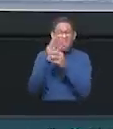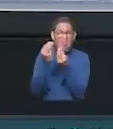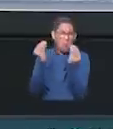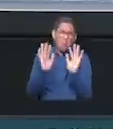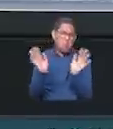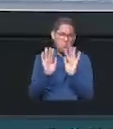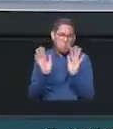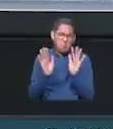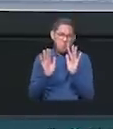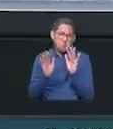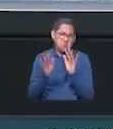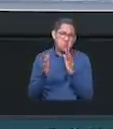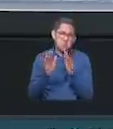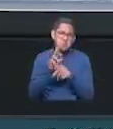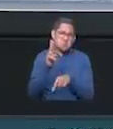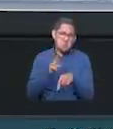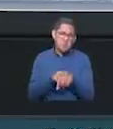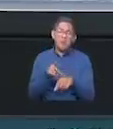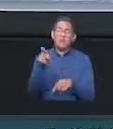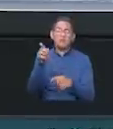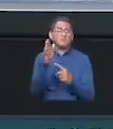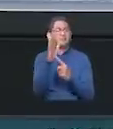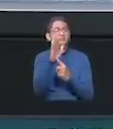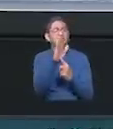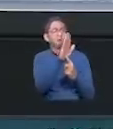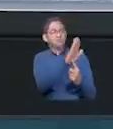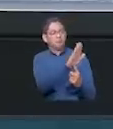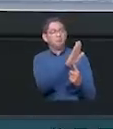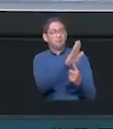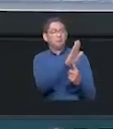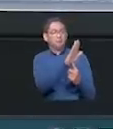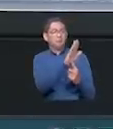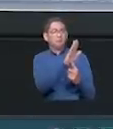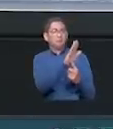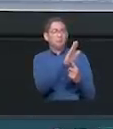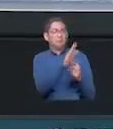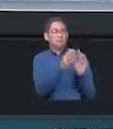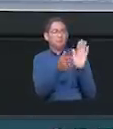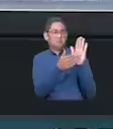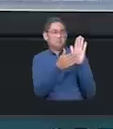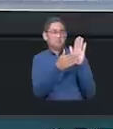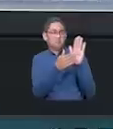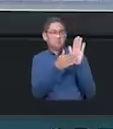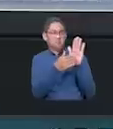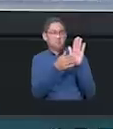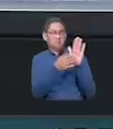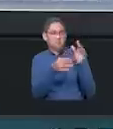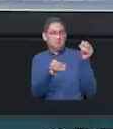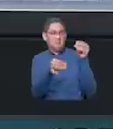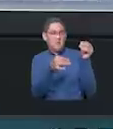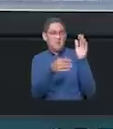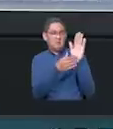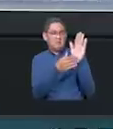presentar su prueba negativa de menos de 72 horas